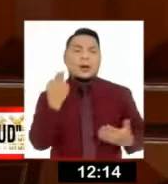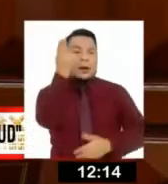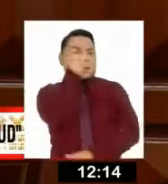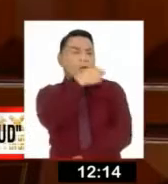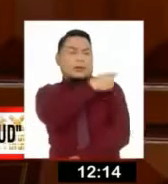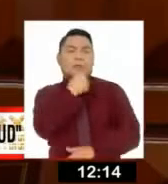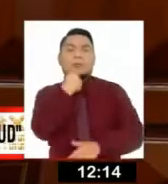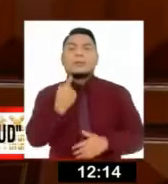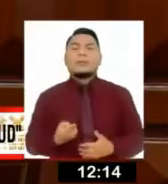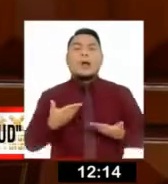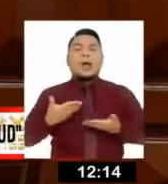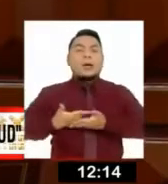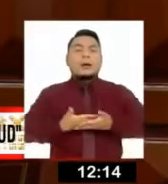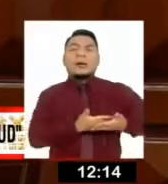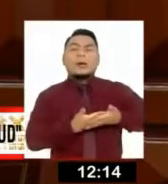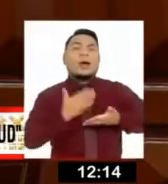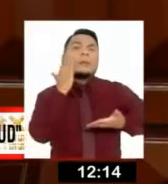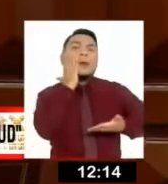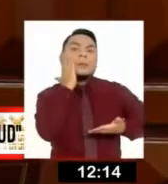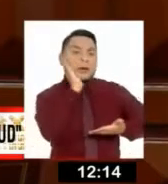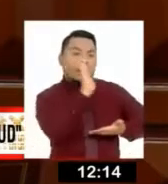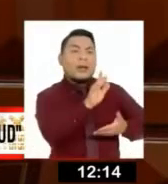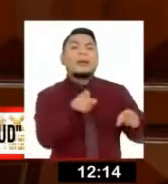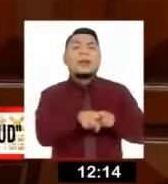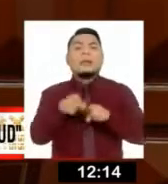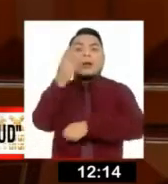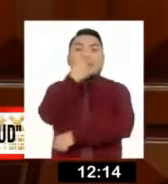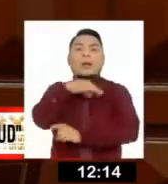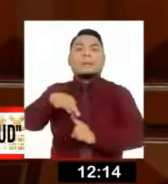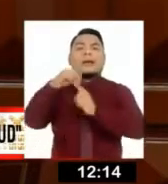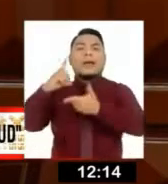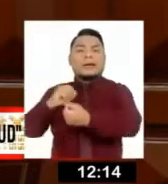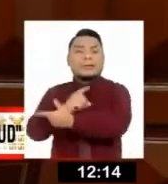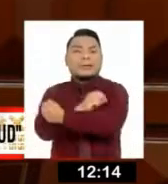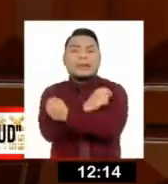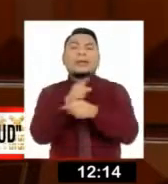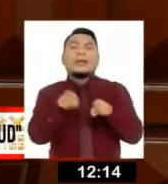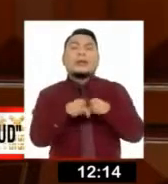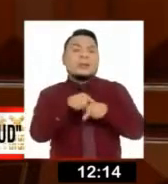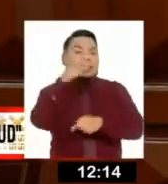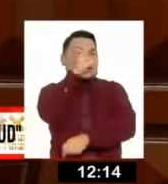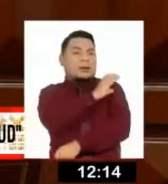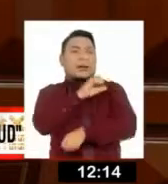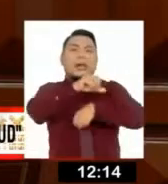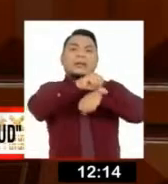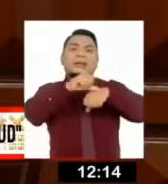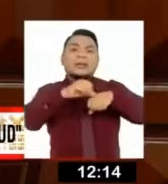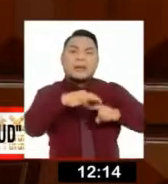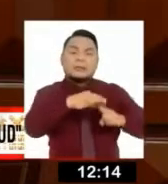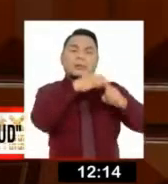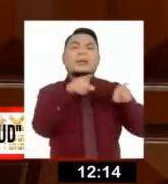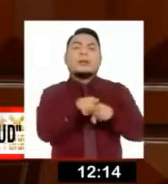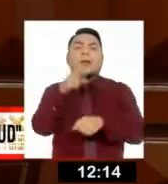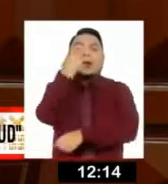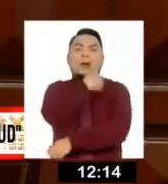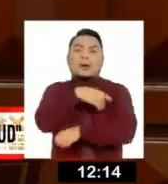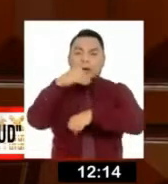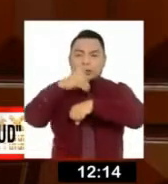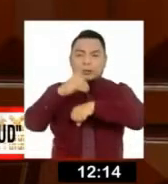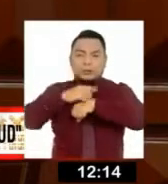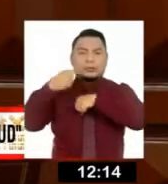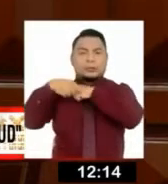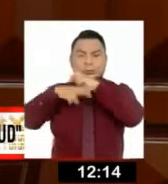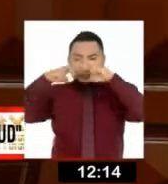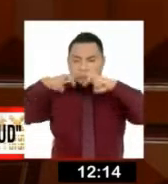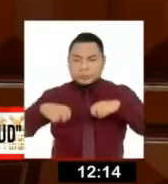hospitales materno-infantil, hospital neoplásico, hospital clínico quirúrgico, hospital de medicina